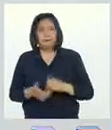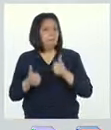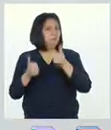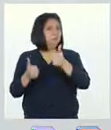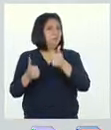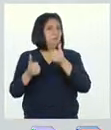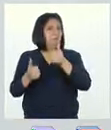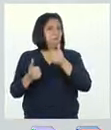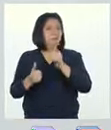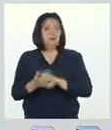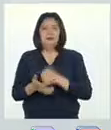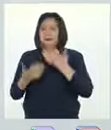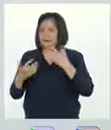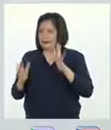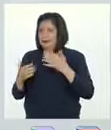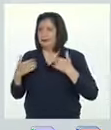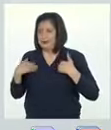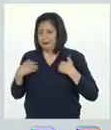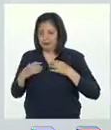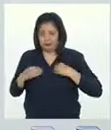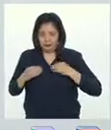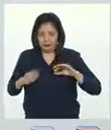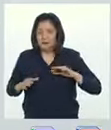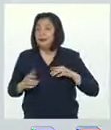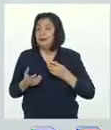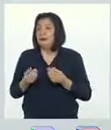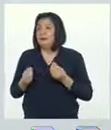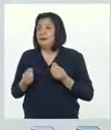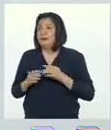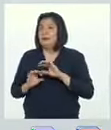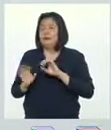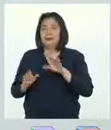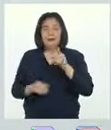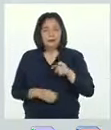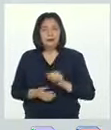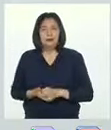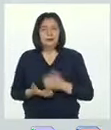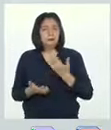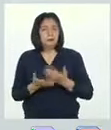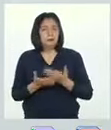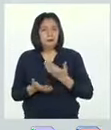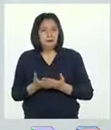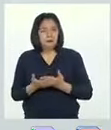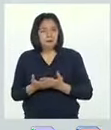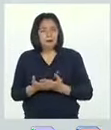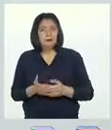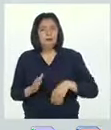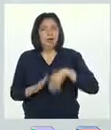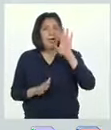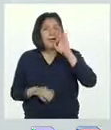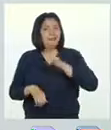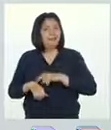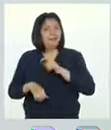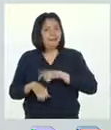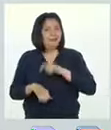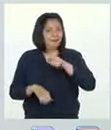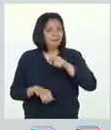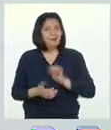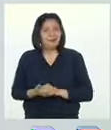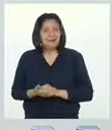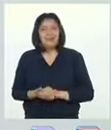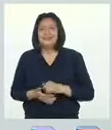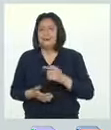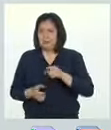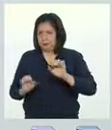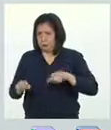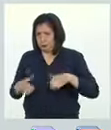¡Muy bien! Ya tenemos las posiciones claras. Ahora debemos probar mantenernos más tiempo en esas posiciones.